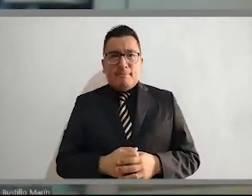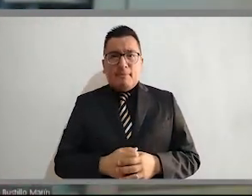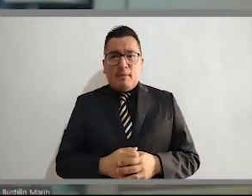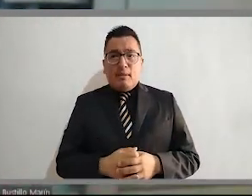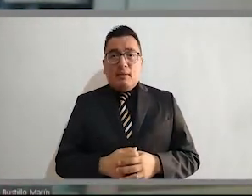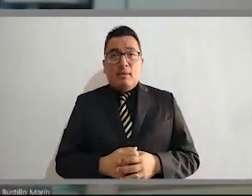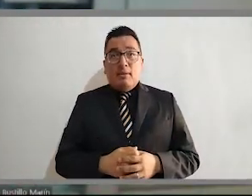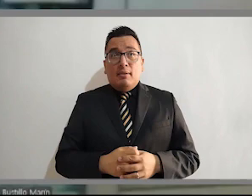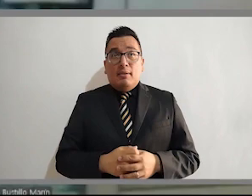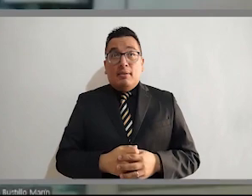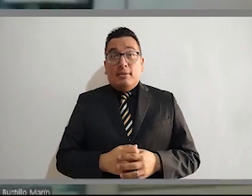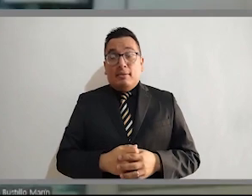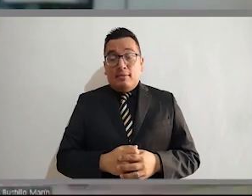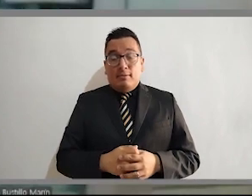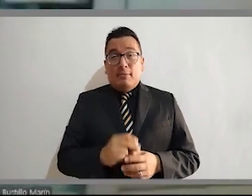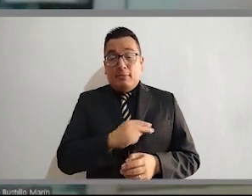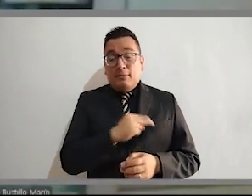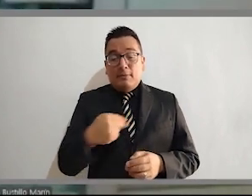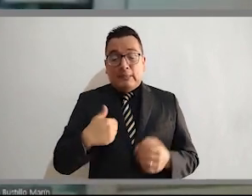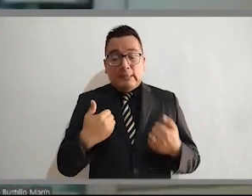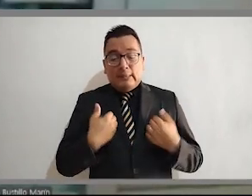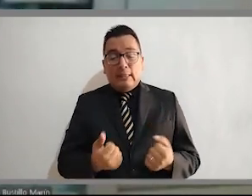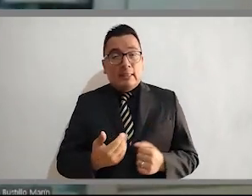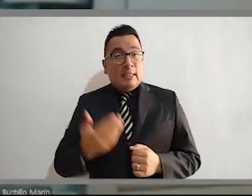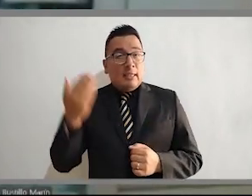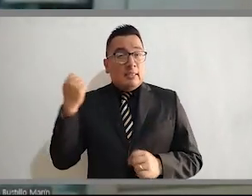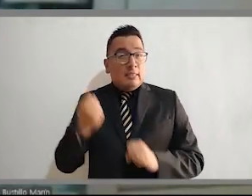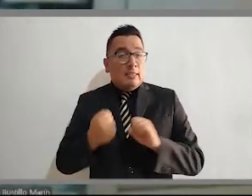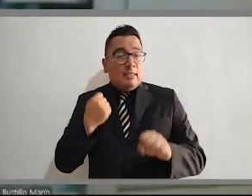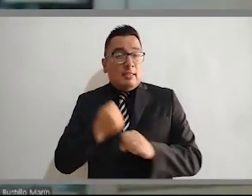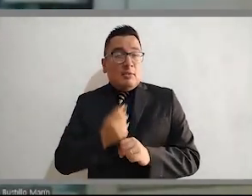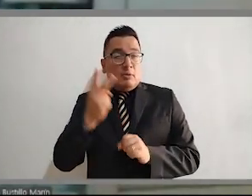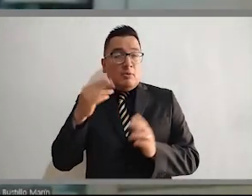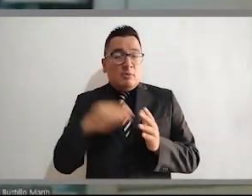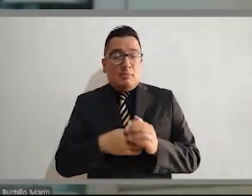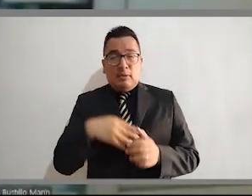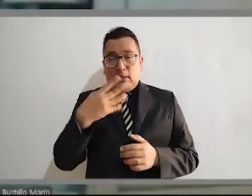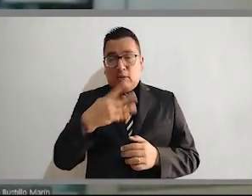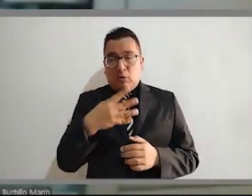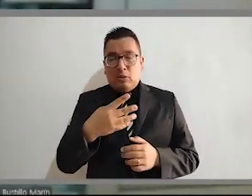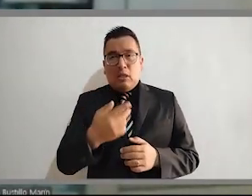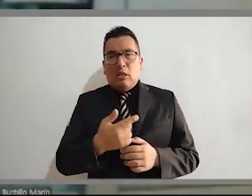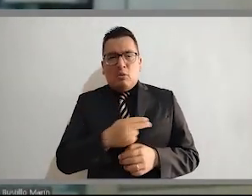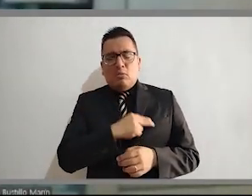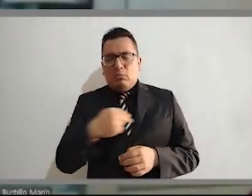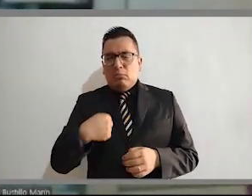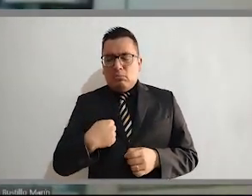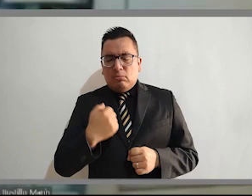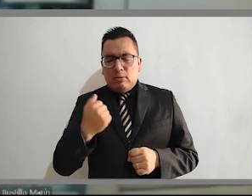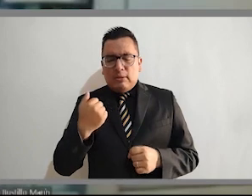ha surgido a partir de esa visibilidad de la violencia política contra las mujeres, ¿no?